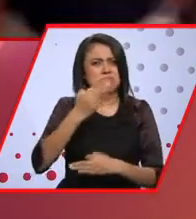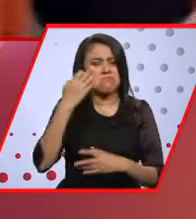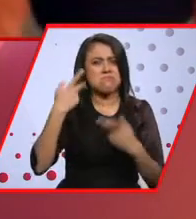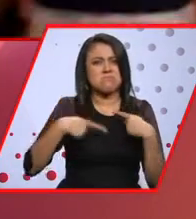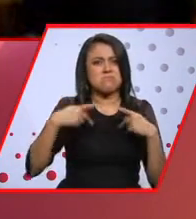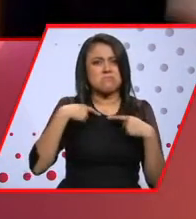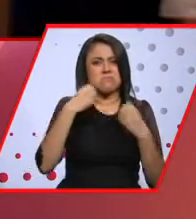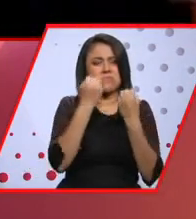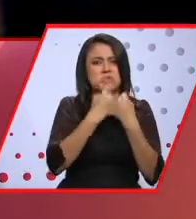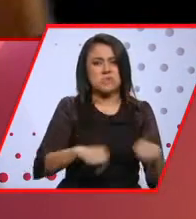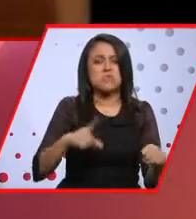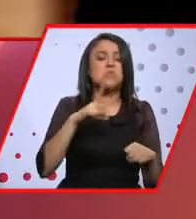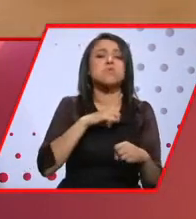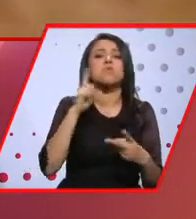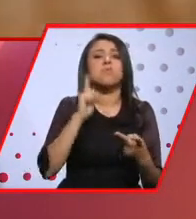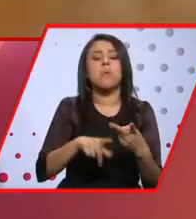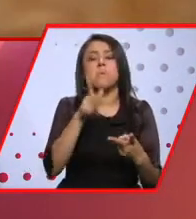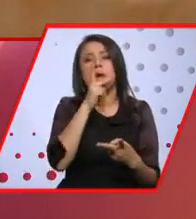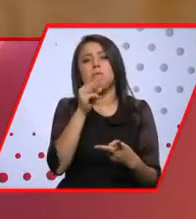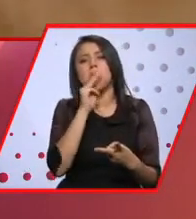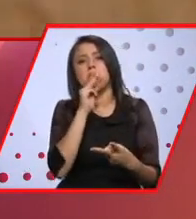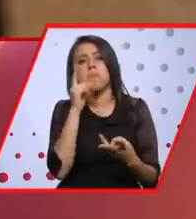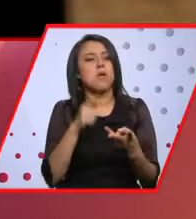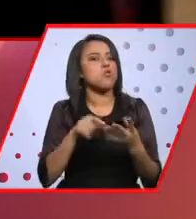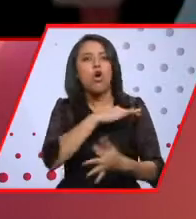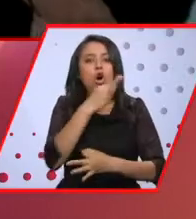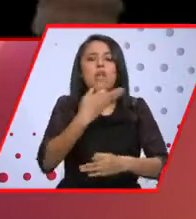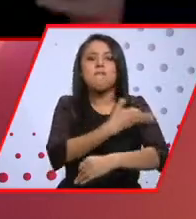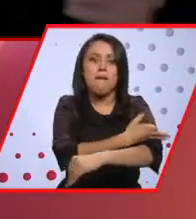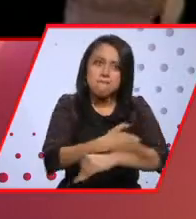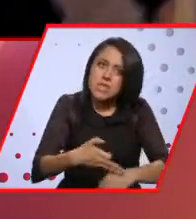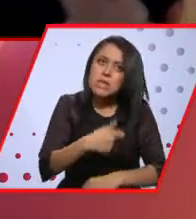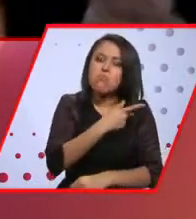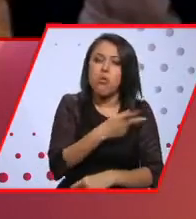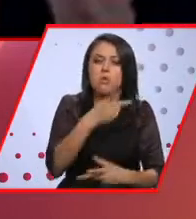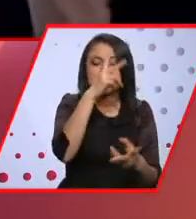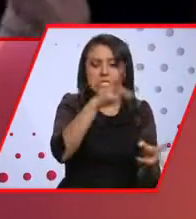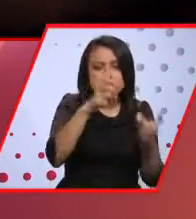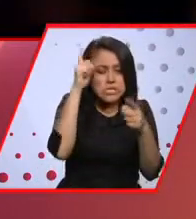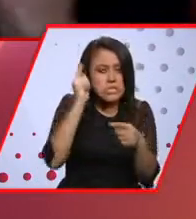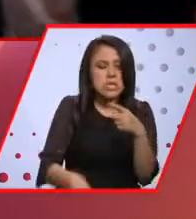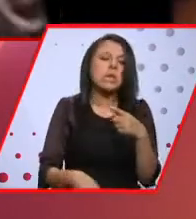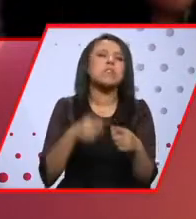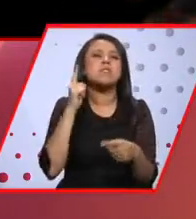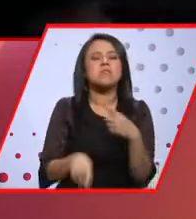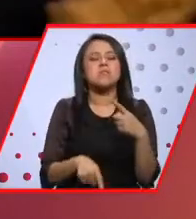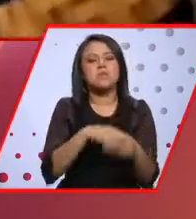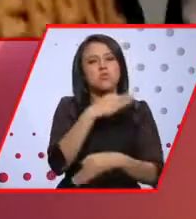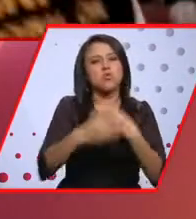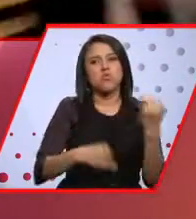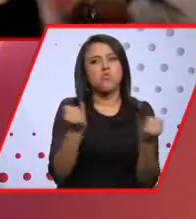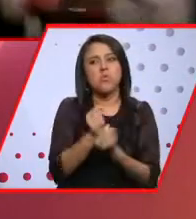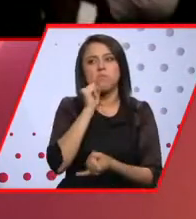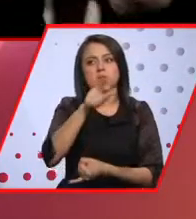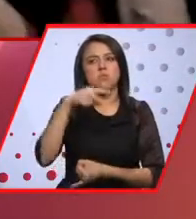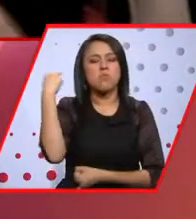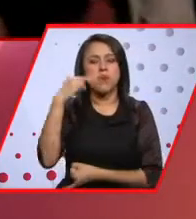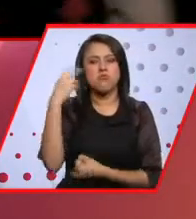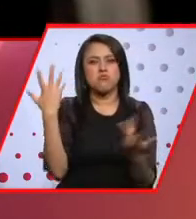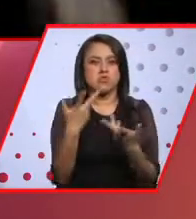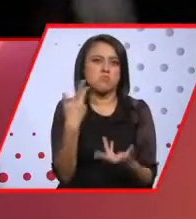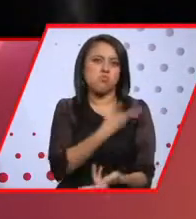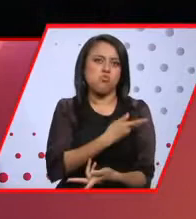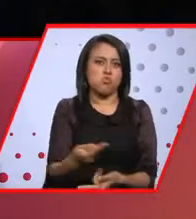los suegros, padres, abuelos, la familia de Duarte, por parte de esposa, y él dejarlos en pobreza total como dejaron a Veracruz.